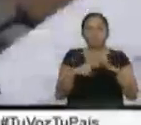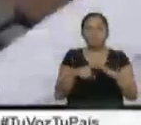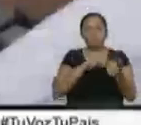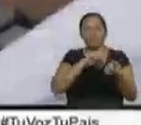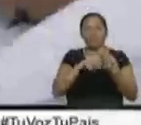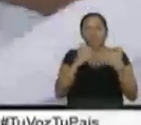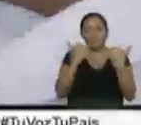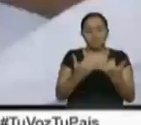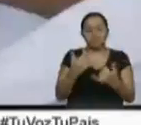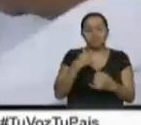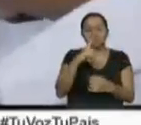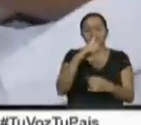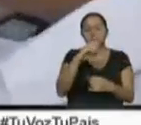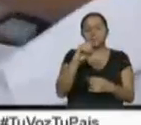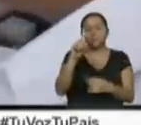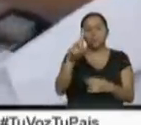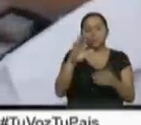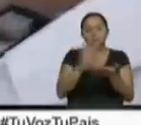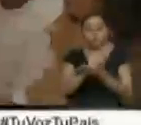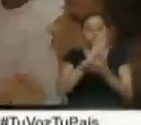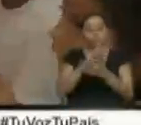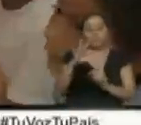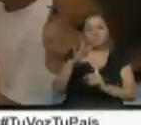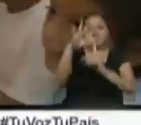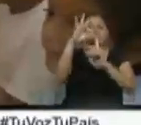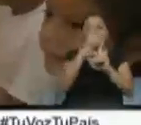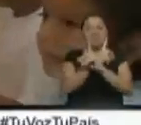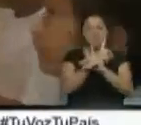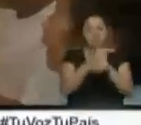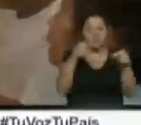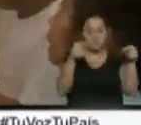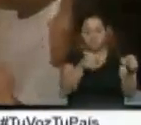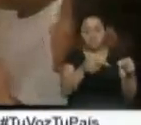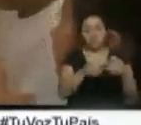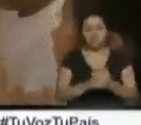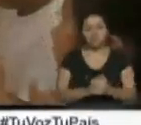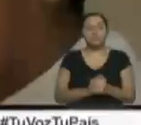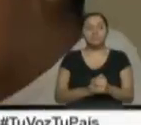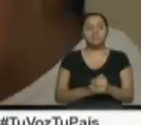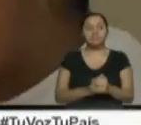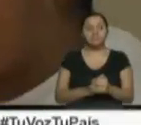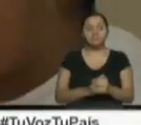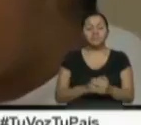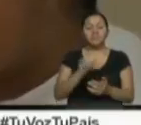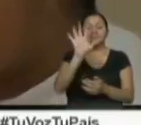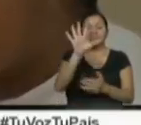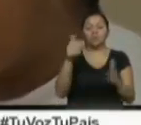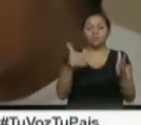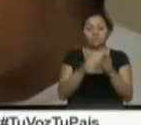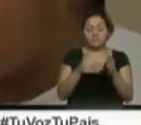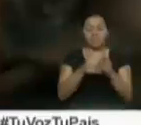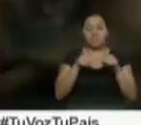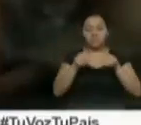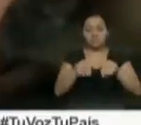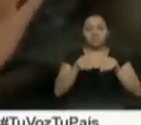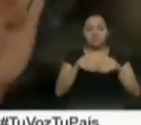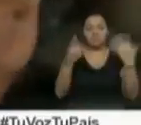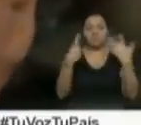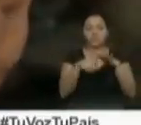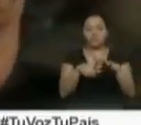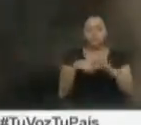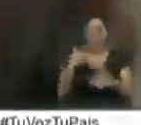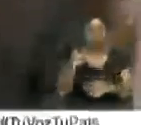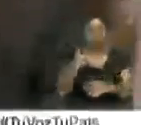momento existen 101 unidades educativas especializadas para estudiantes con discapacidad y más de 5.000 unidades educativas